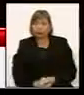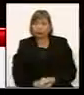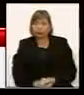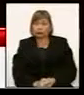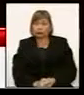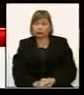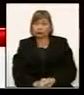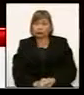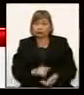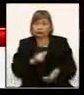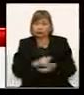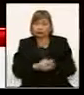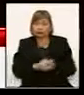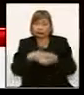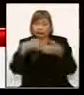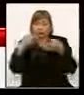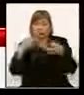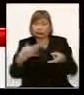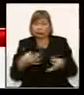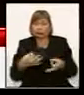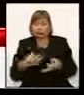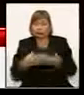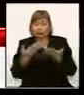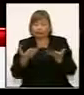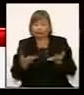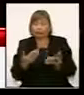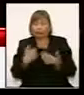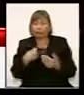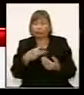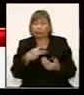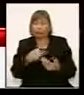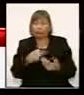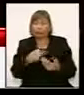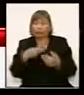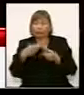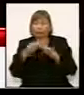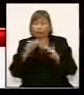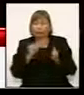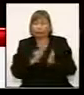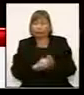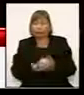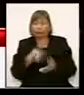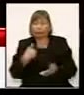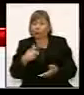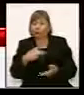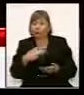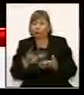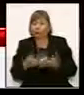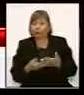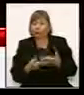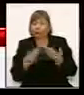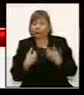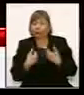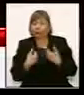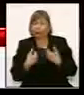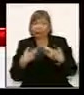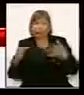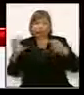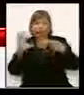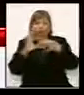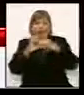interés, que efectivamente debemos y nos debe permitir a nosotros efectivamente tener un anillo